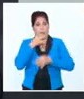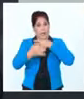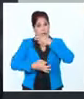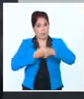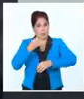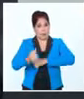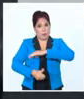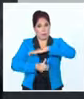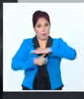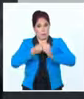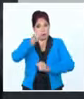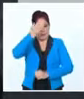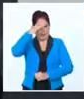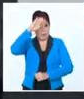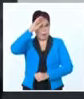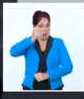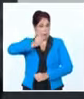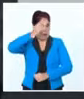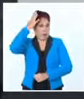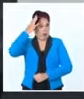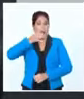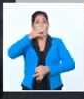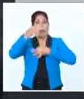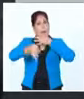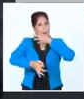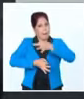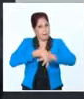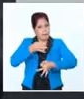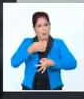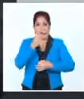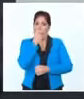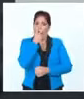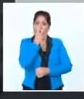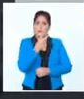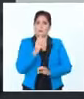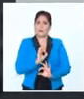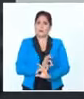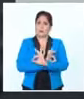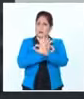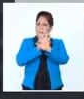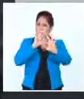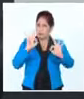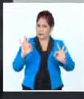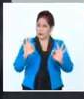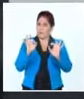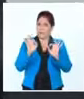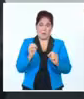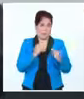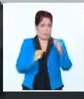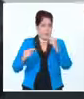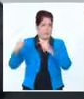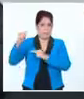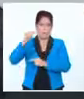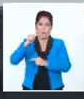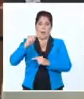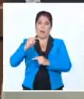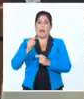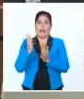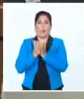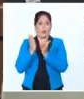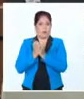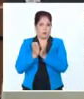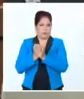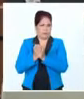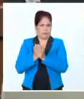Miguel Díaz Canel Bermúdez insistió en la necesidad de brindar una atención especial al que constituye uno de los más estratégicos sectores del país.